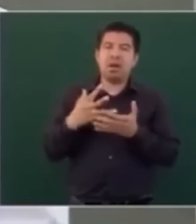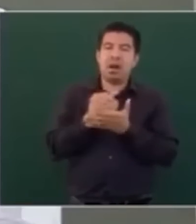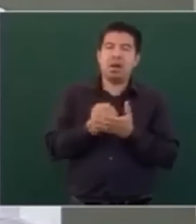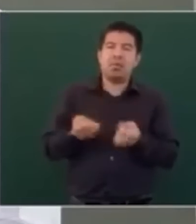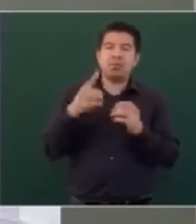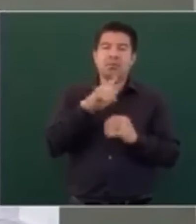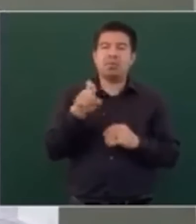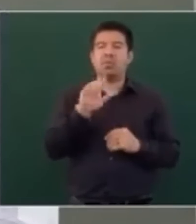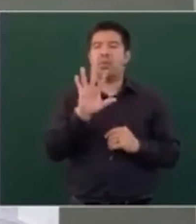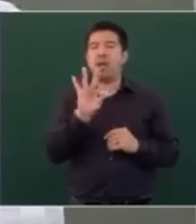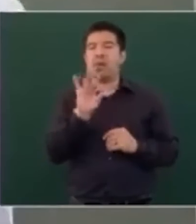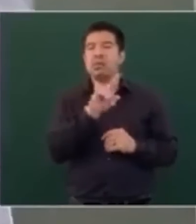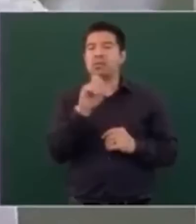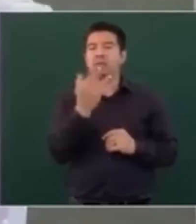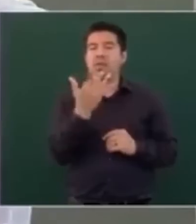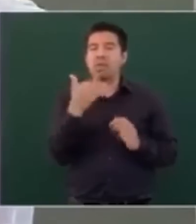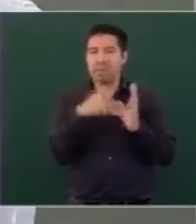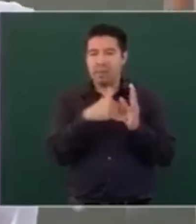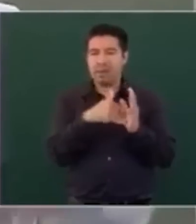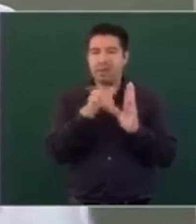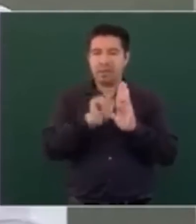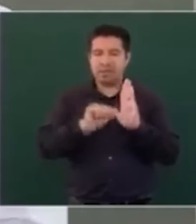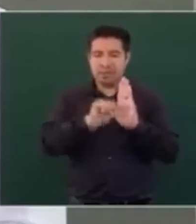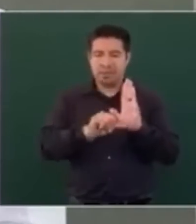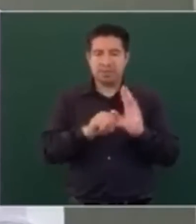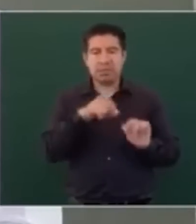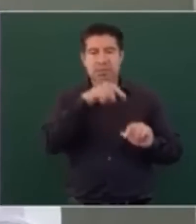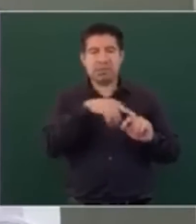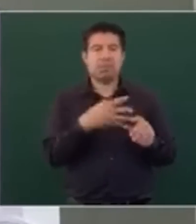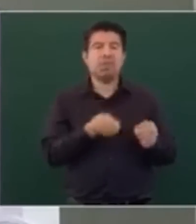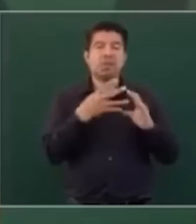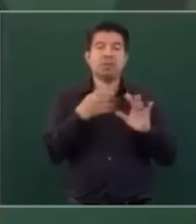mensuales y ellos ganan 600 mil